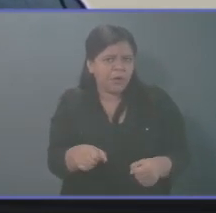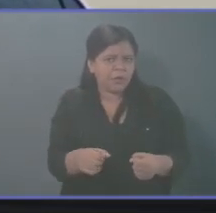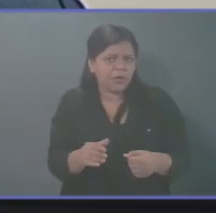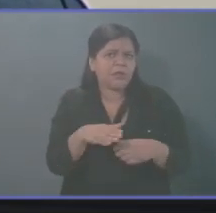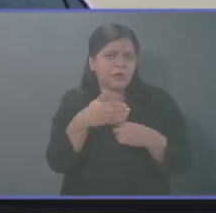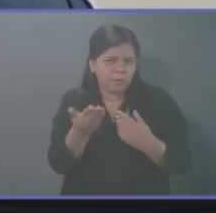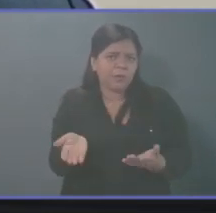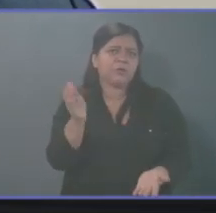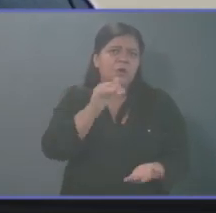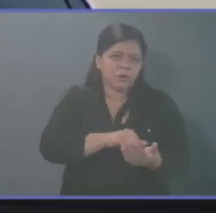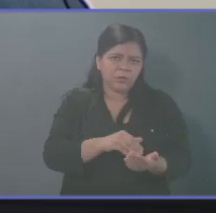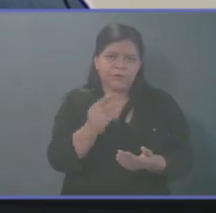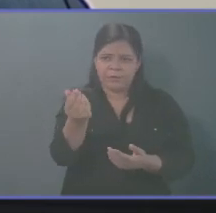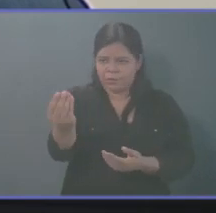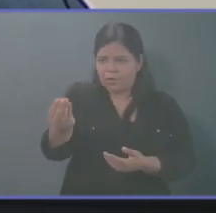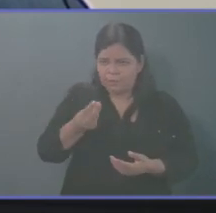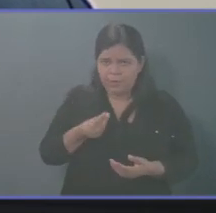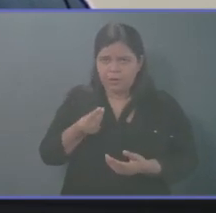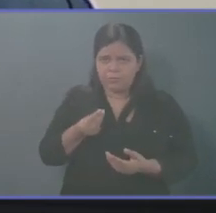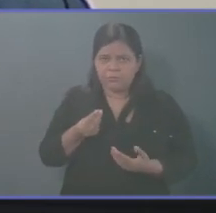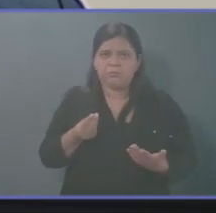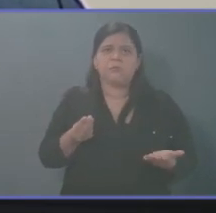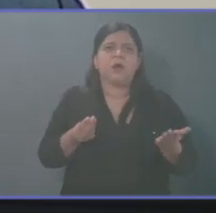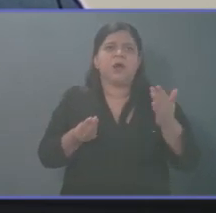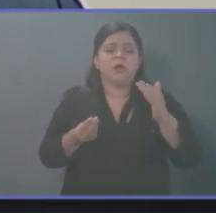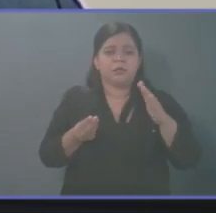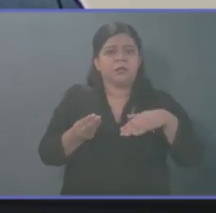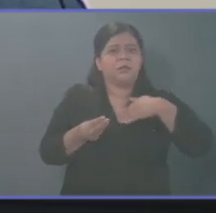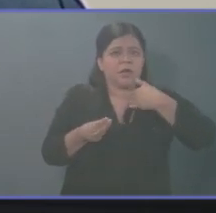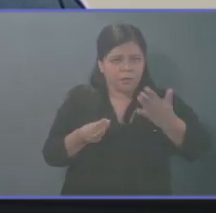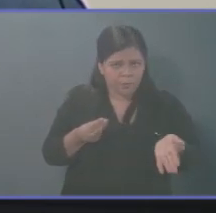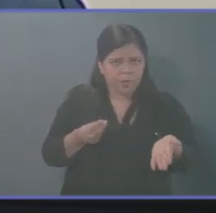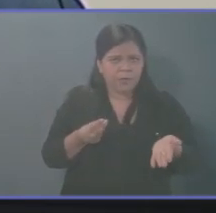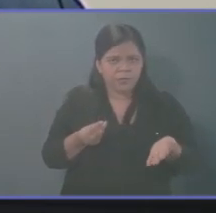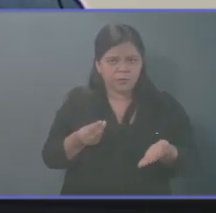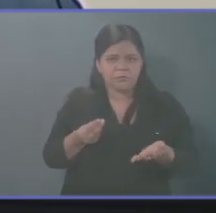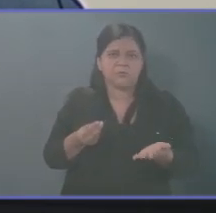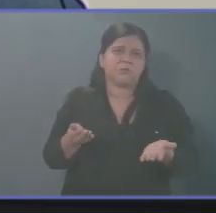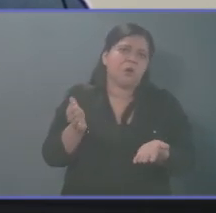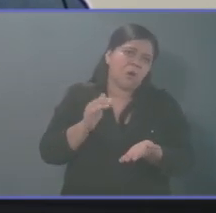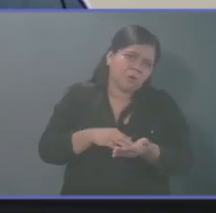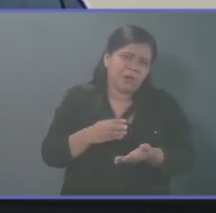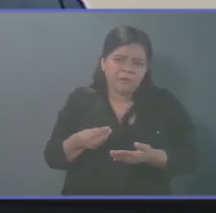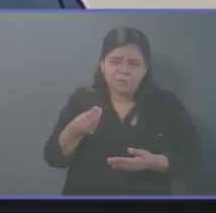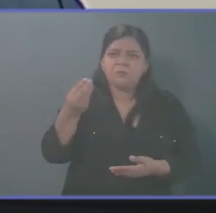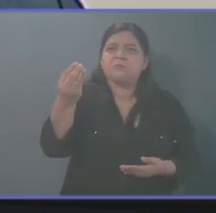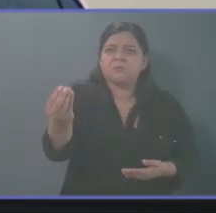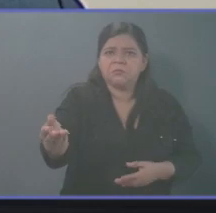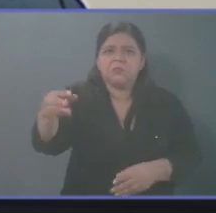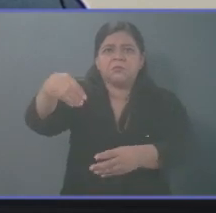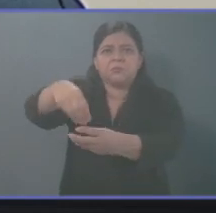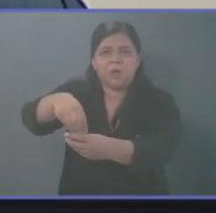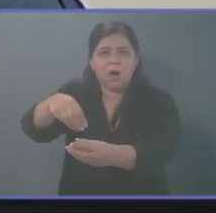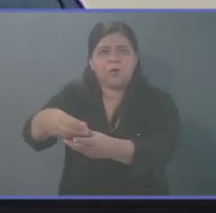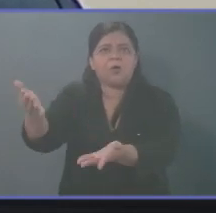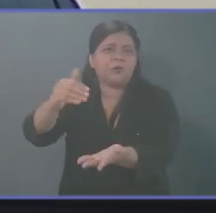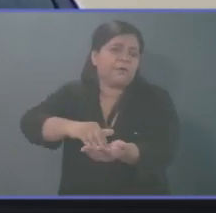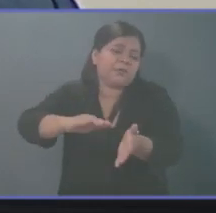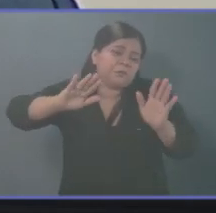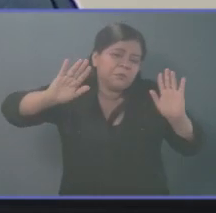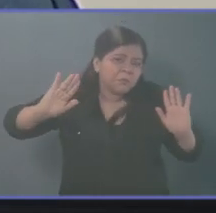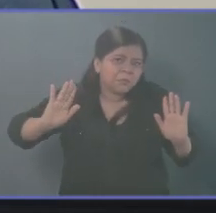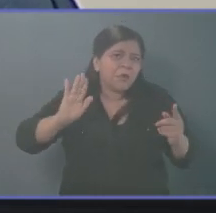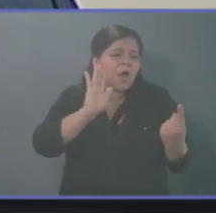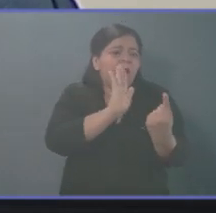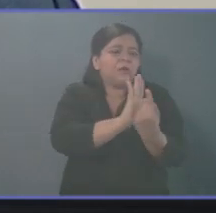reponer ese dinero en su ahorro previsional, en su cuenta individual de ahorro previsional, será cada trabajador